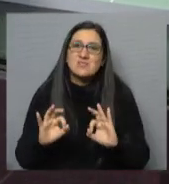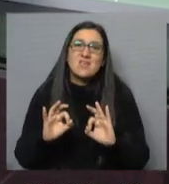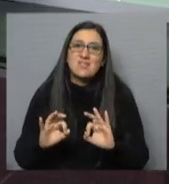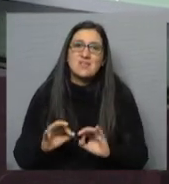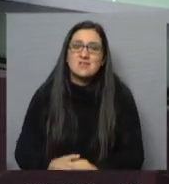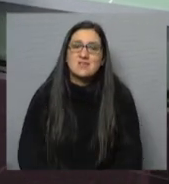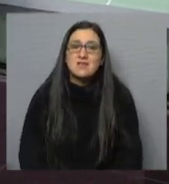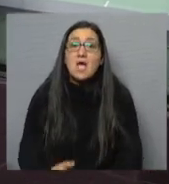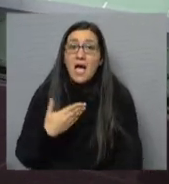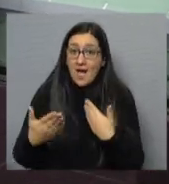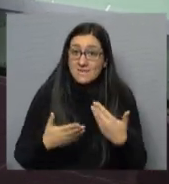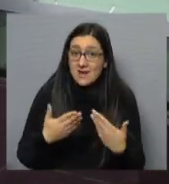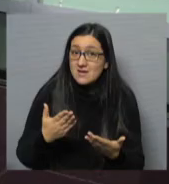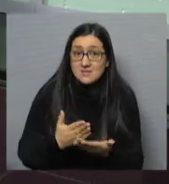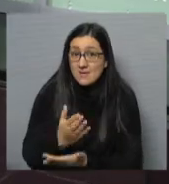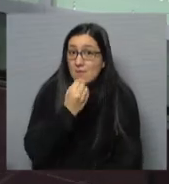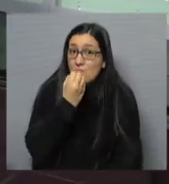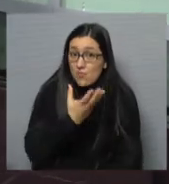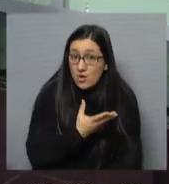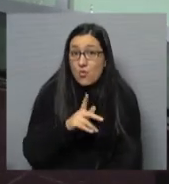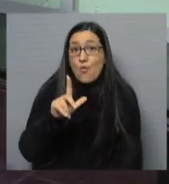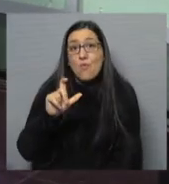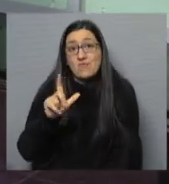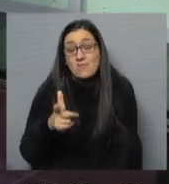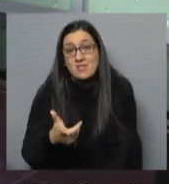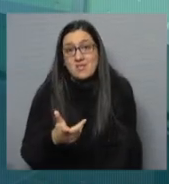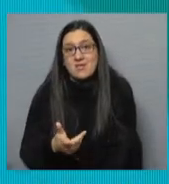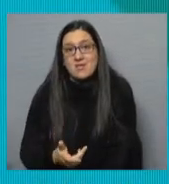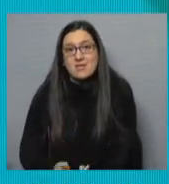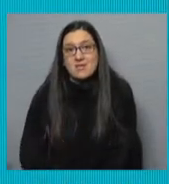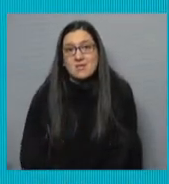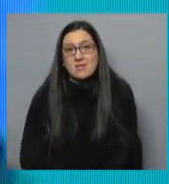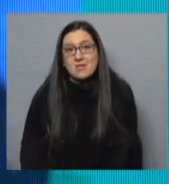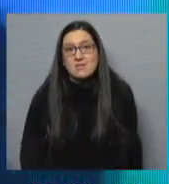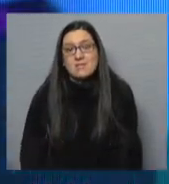Claro. Dialogar siempre es bueno. Obviamente. Pero.